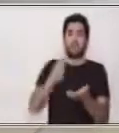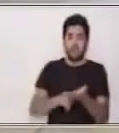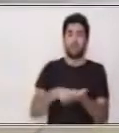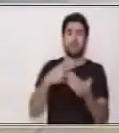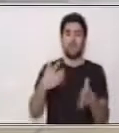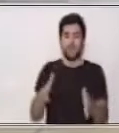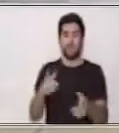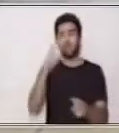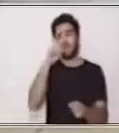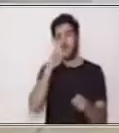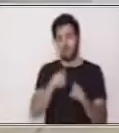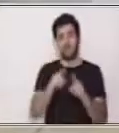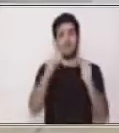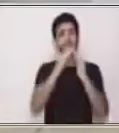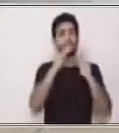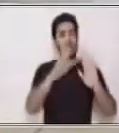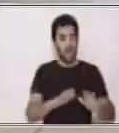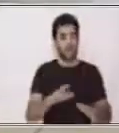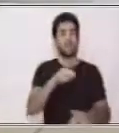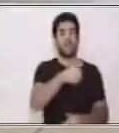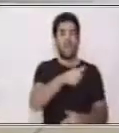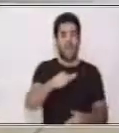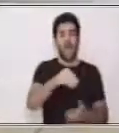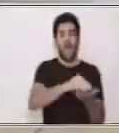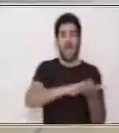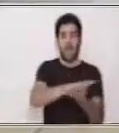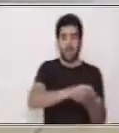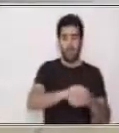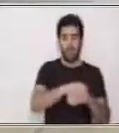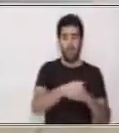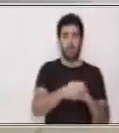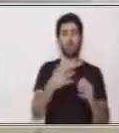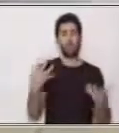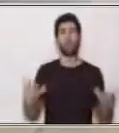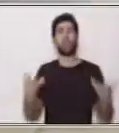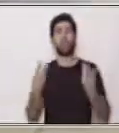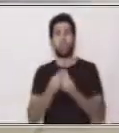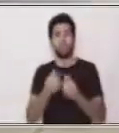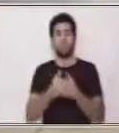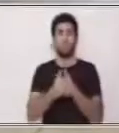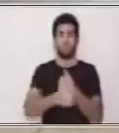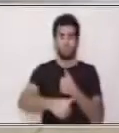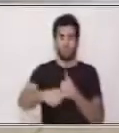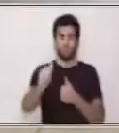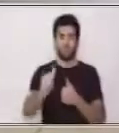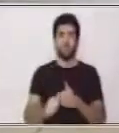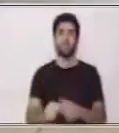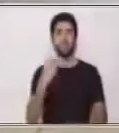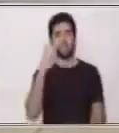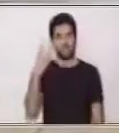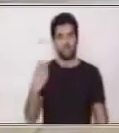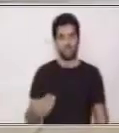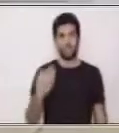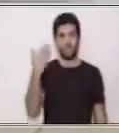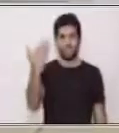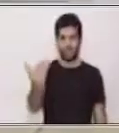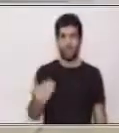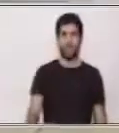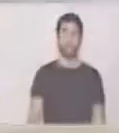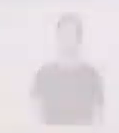que por favor te quedes en casa, que te laves las manos constantemente, porque juntos saldremos adelante. Hasta la próxima.